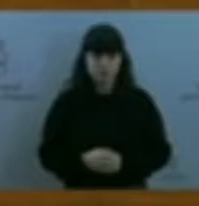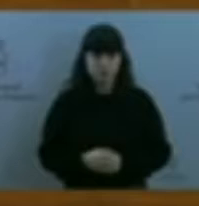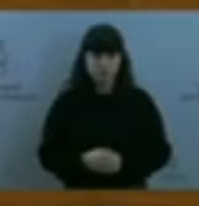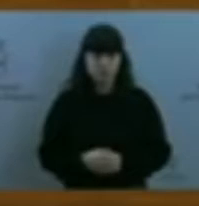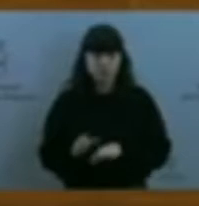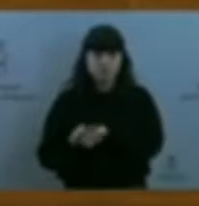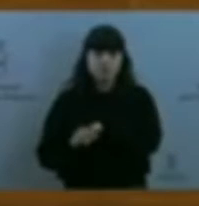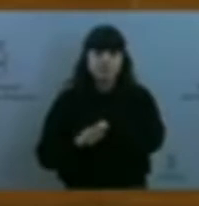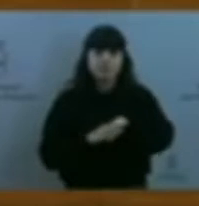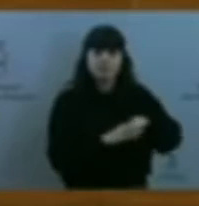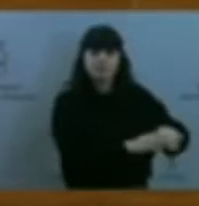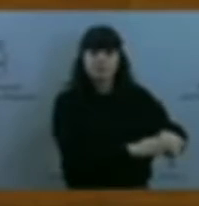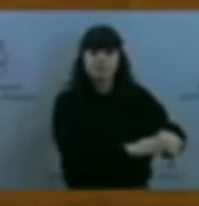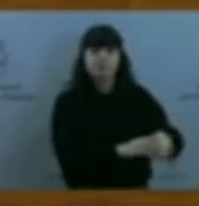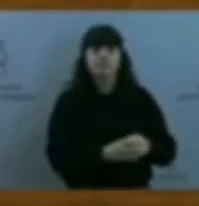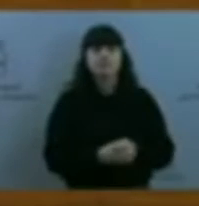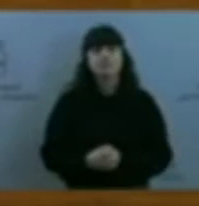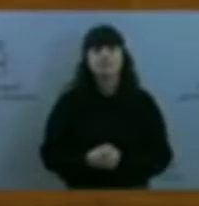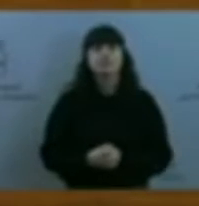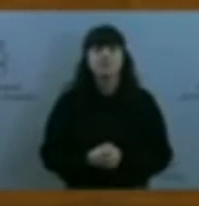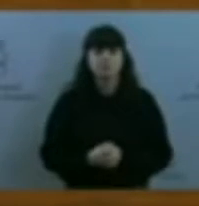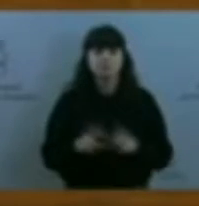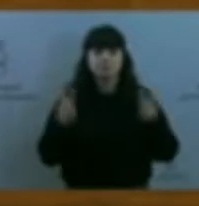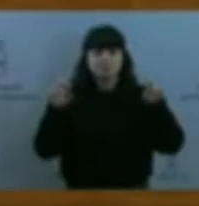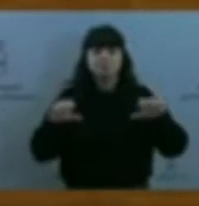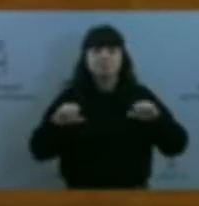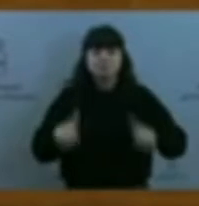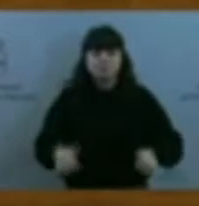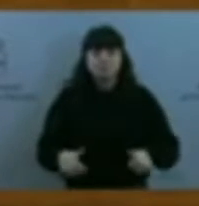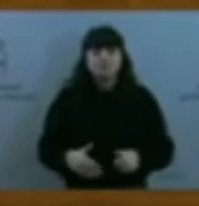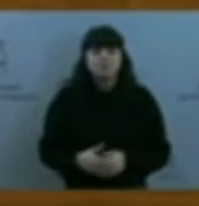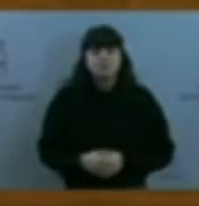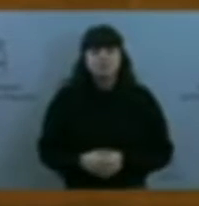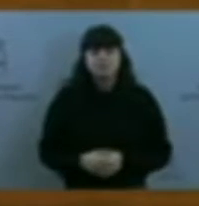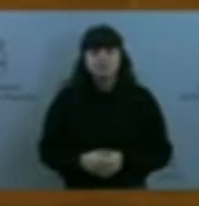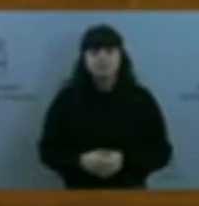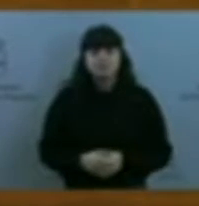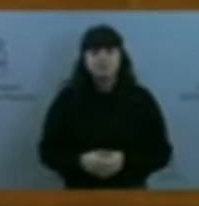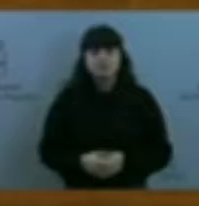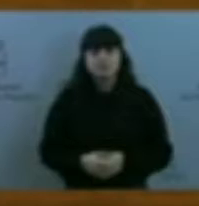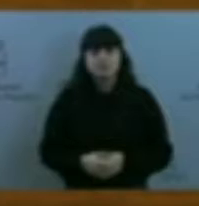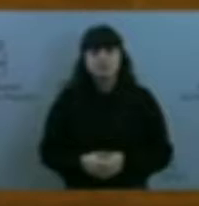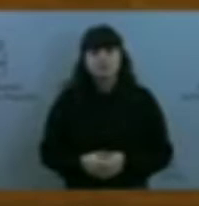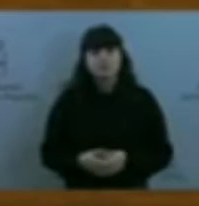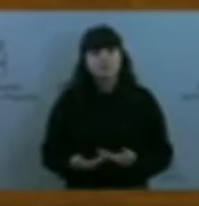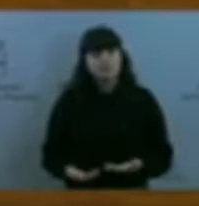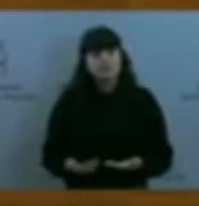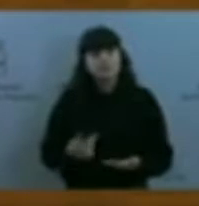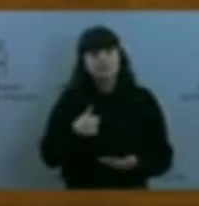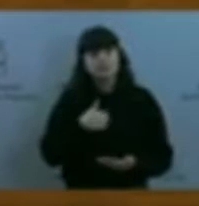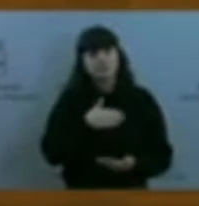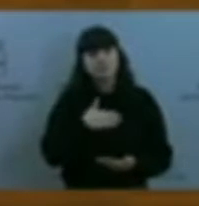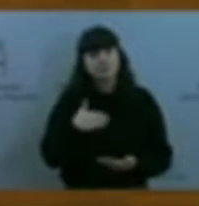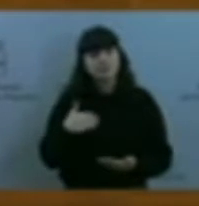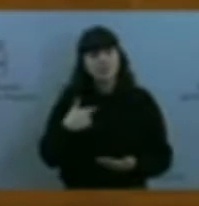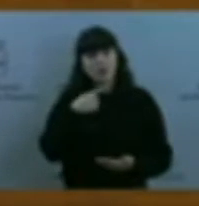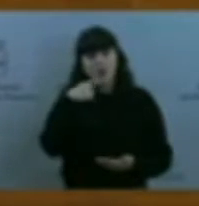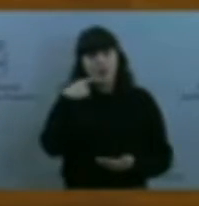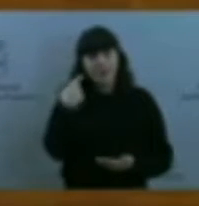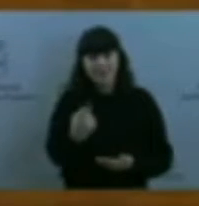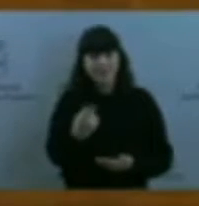que nos trae aquí y comienzo precisamente por decirle que mediante esta interpelación, señor consejero, no